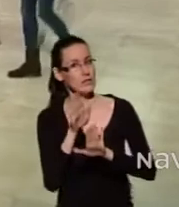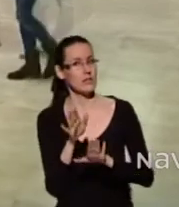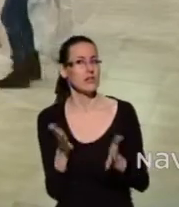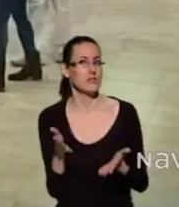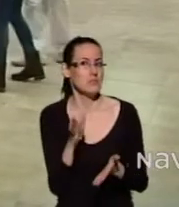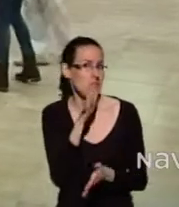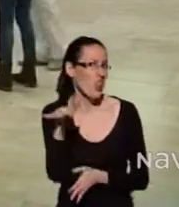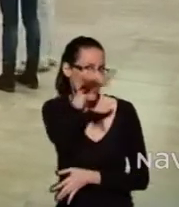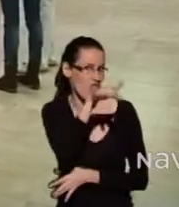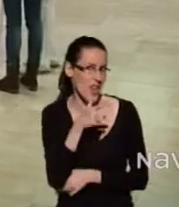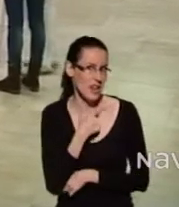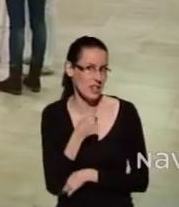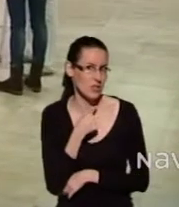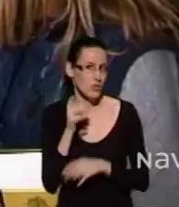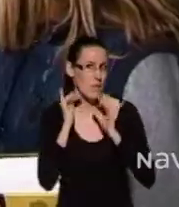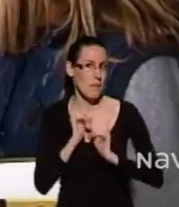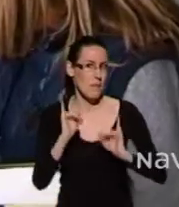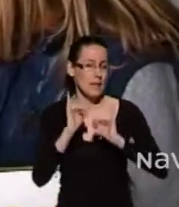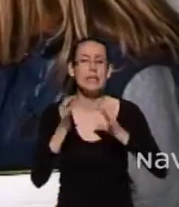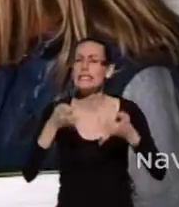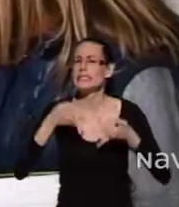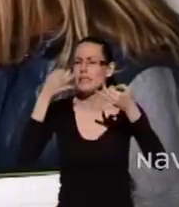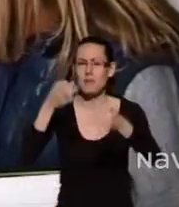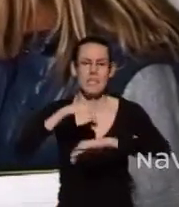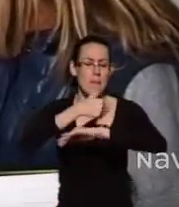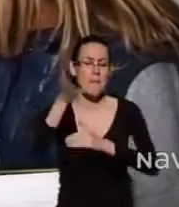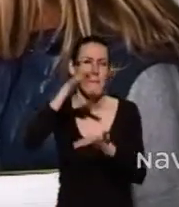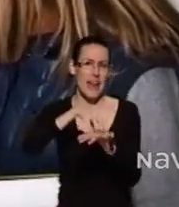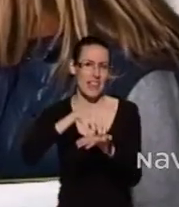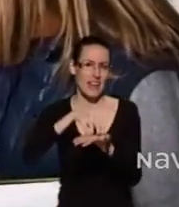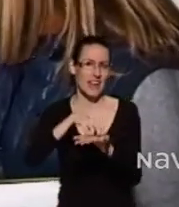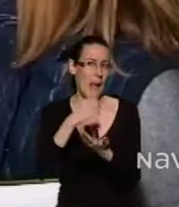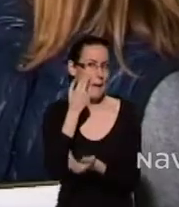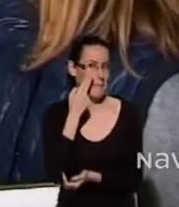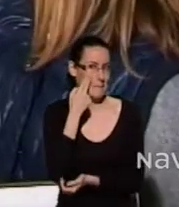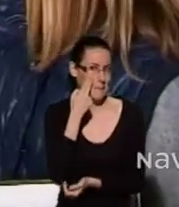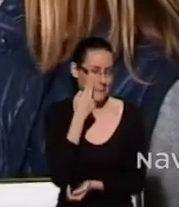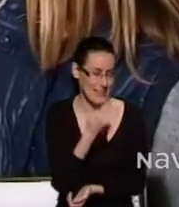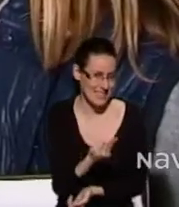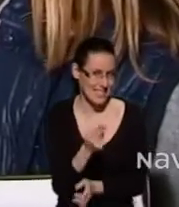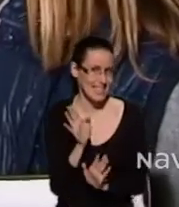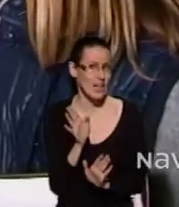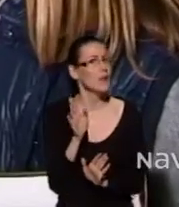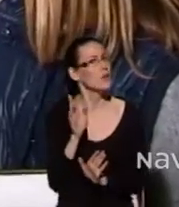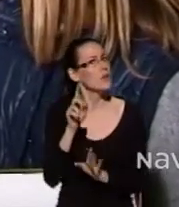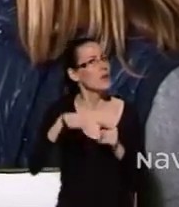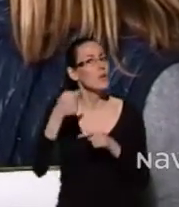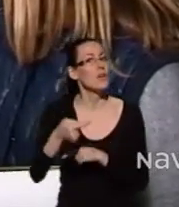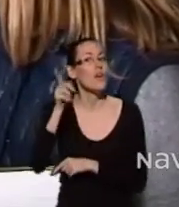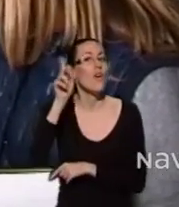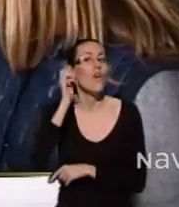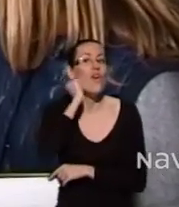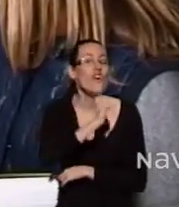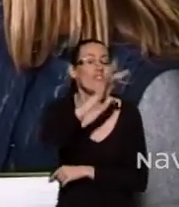por esta zona, no dejarán de pasar por la panadería. Luego tenemos los que bajan los fines de semana, que van a los pueblos